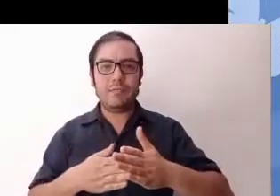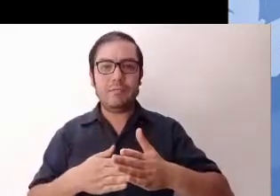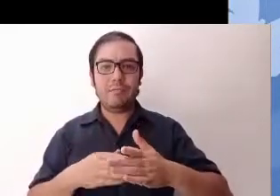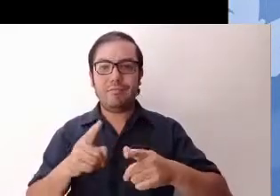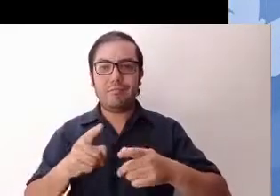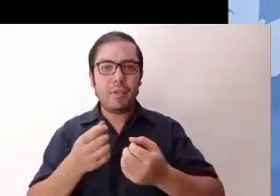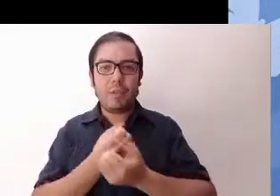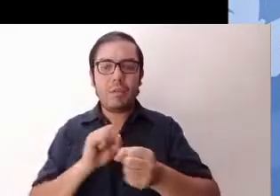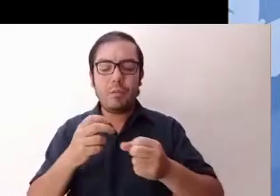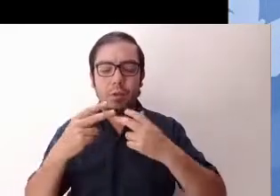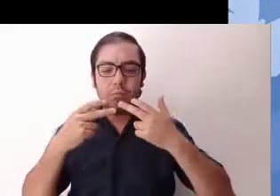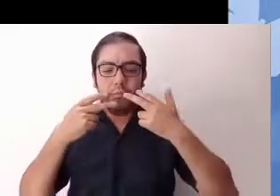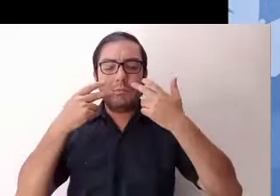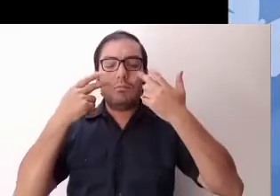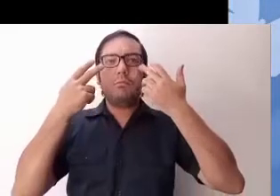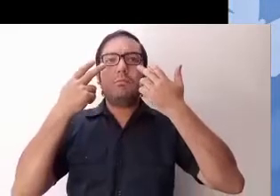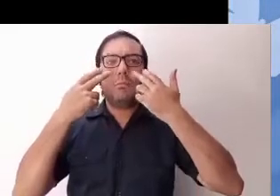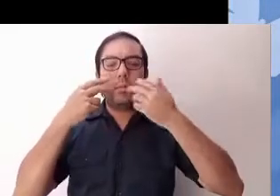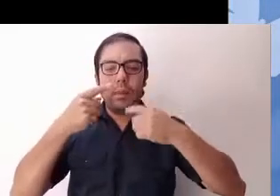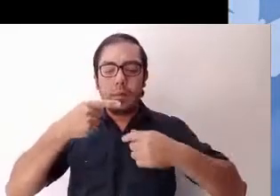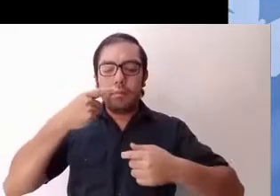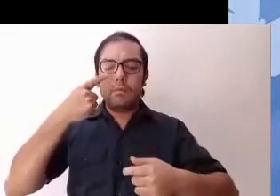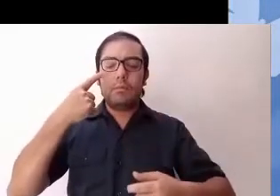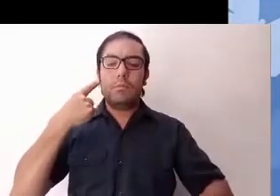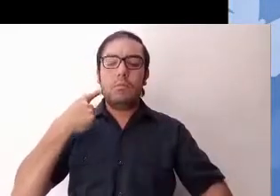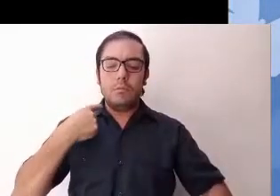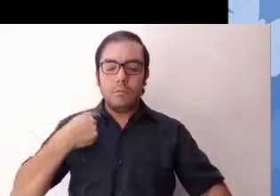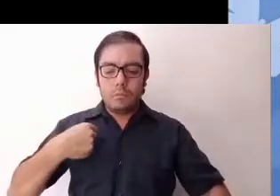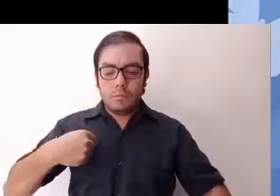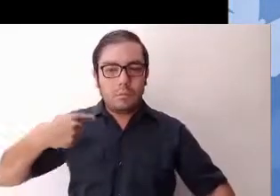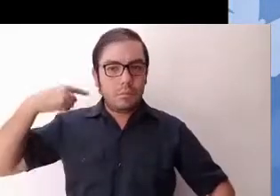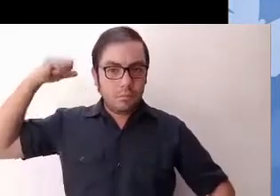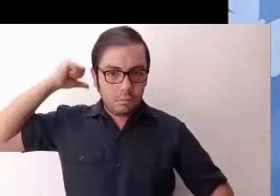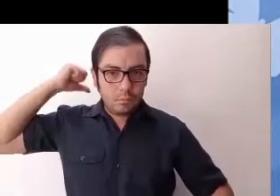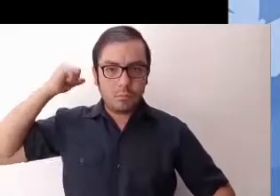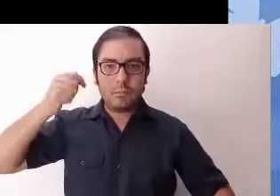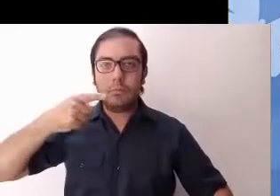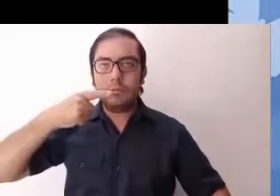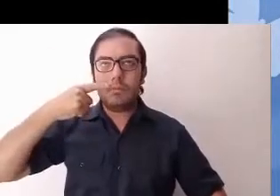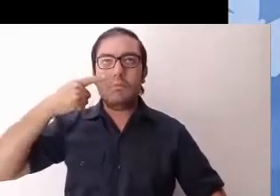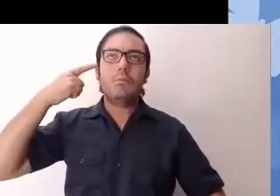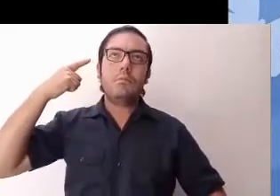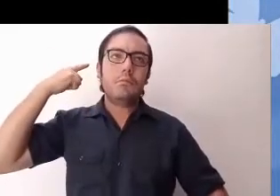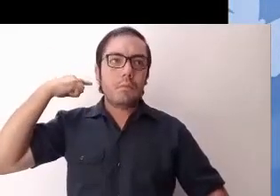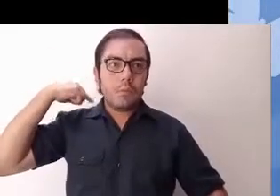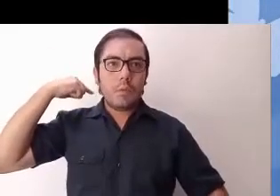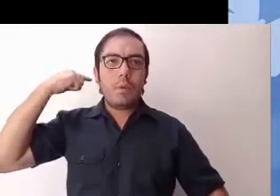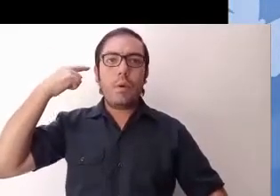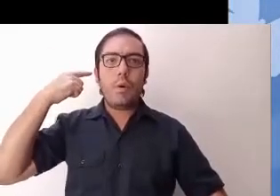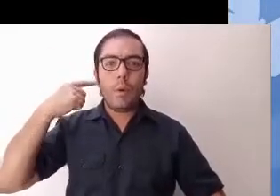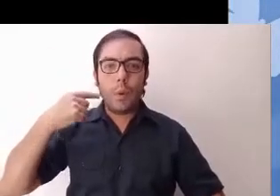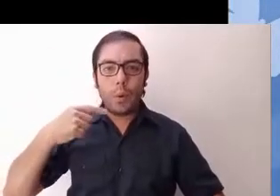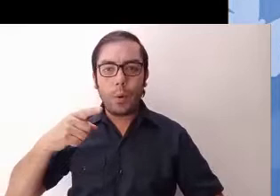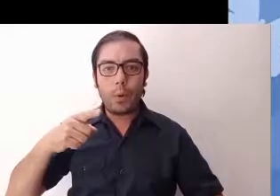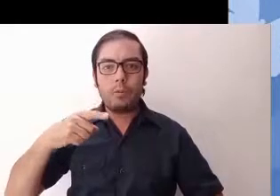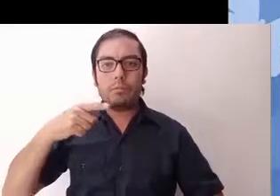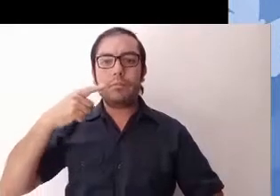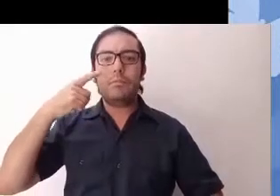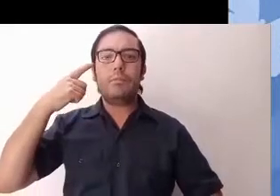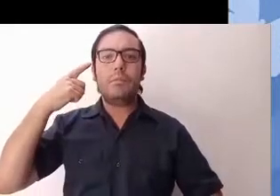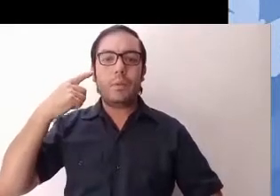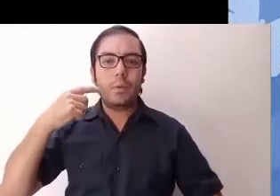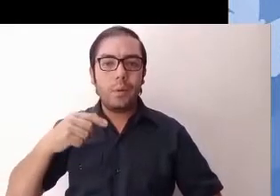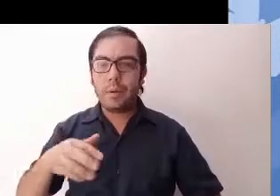si no respiro? No ventilo, no hago un intercambio gaseoso entre mis pulmones, lo que va a generar